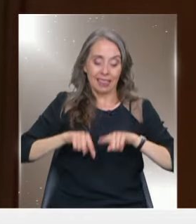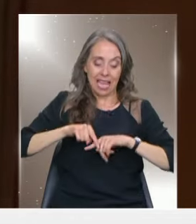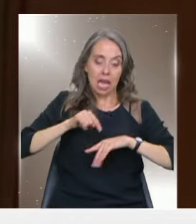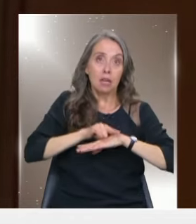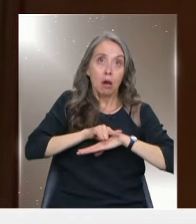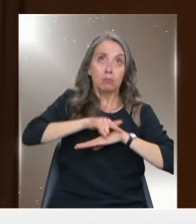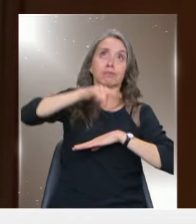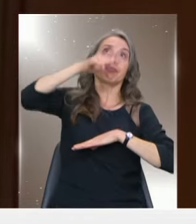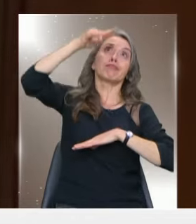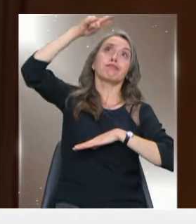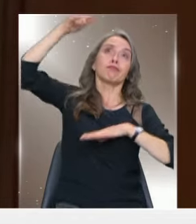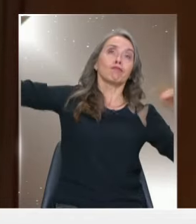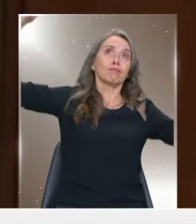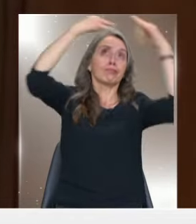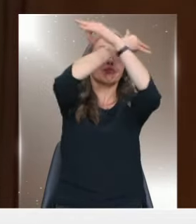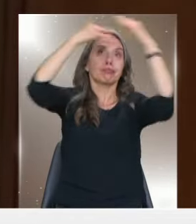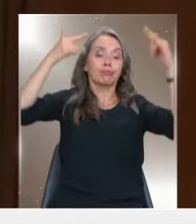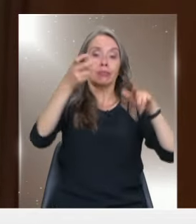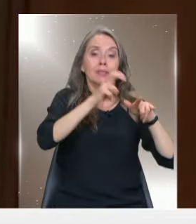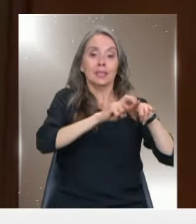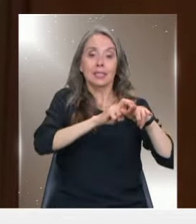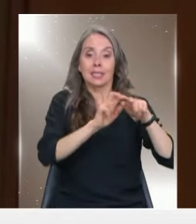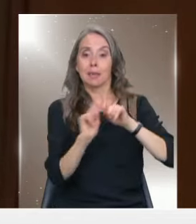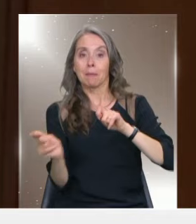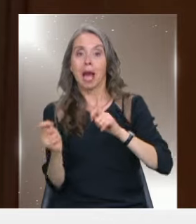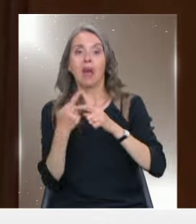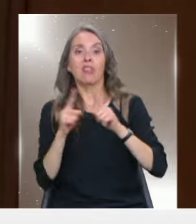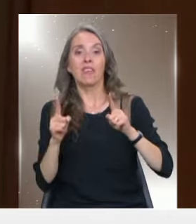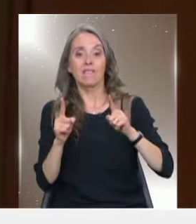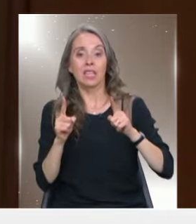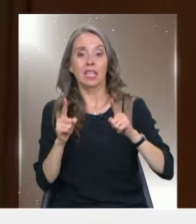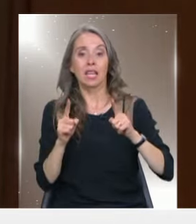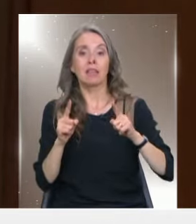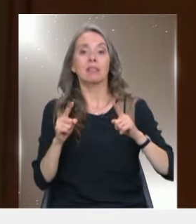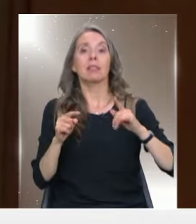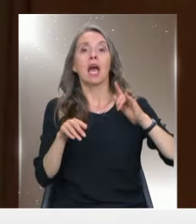desarrolla hoy en día la aviación comercial es muy distinta de aquella de vuelos suborbitales.